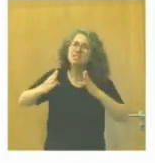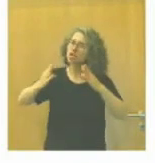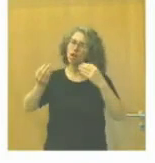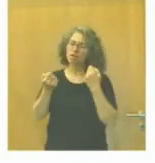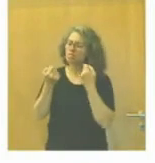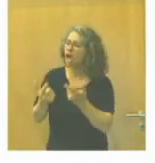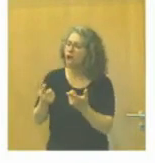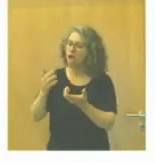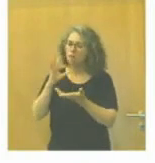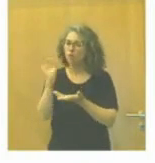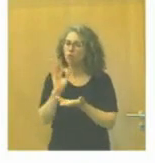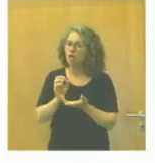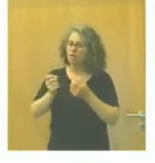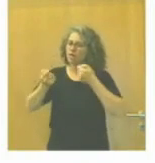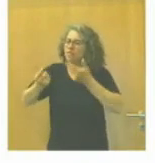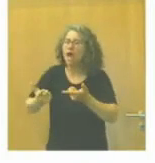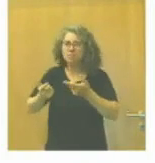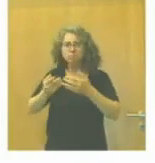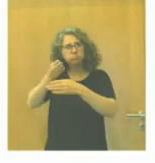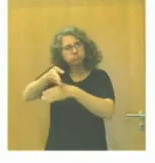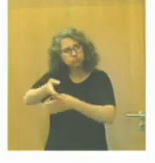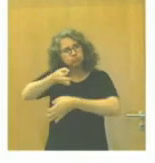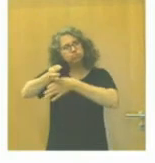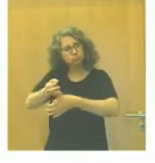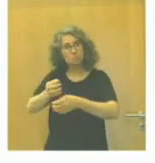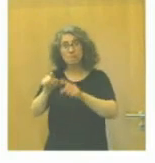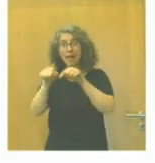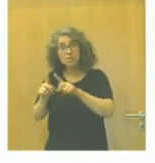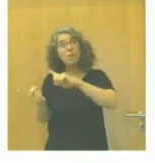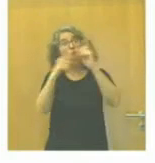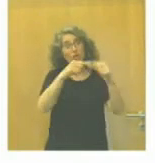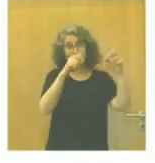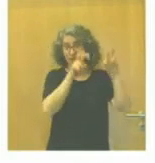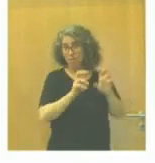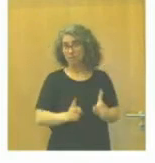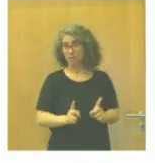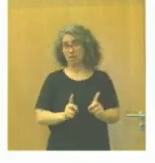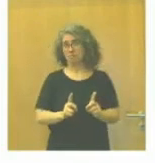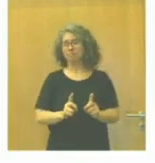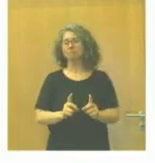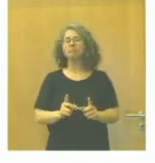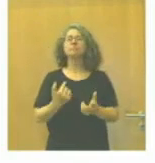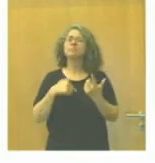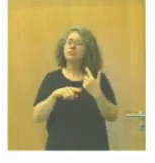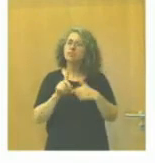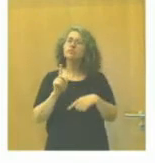atención para eso como para otros. Con algunos de ustedes hablaba, no con la directora en particular.